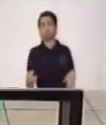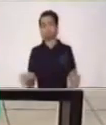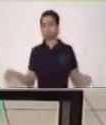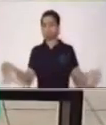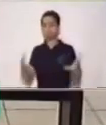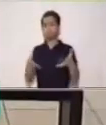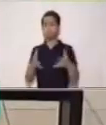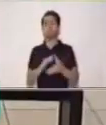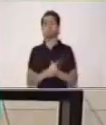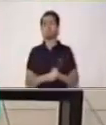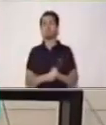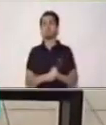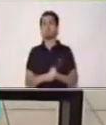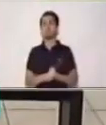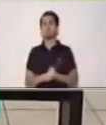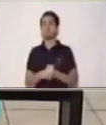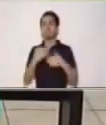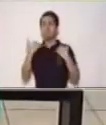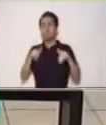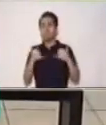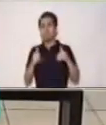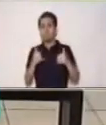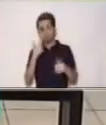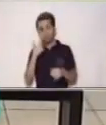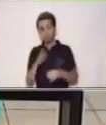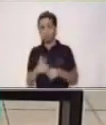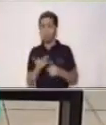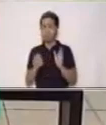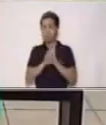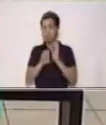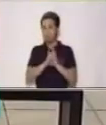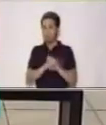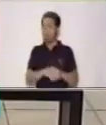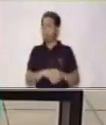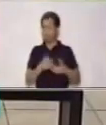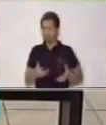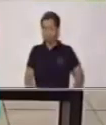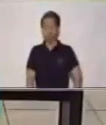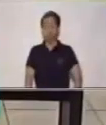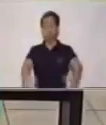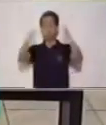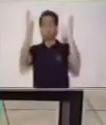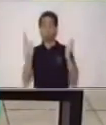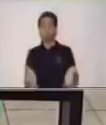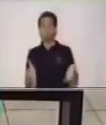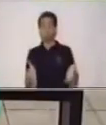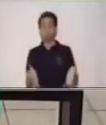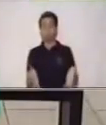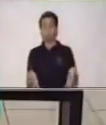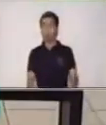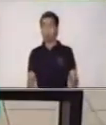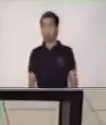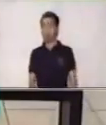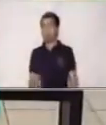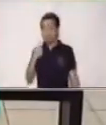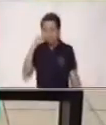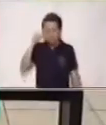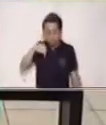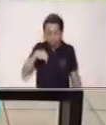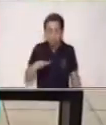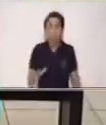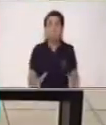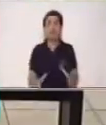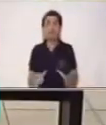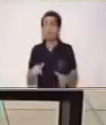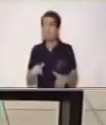mesa, y vamos a hacer un par de juegos para darles un ejemplo. Lanzamos nuestro dado. Oh, ¿y qué nos resultó?